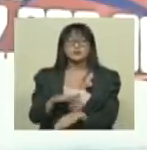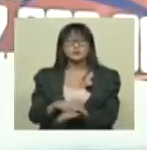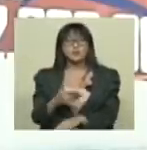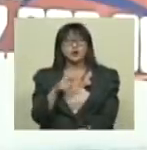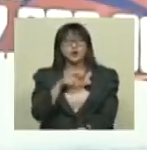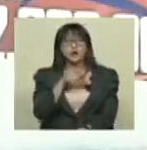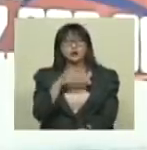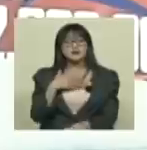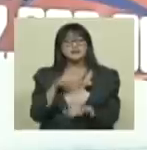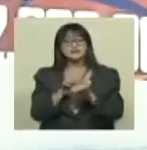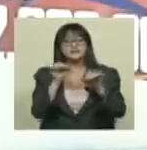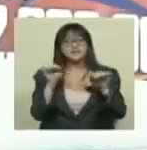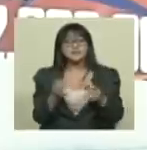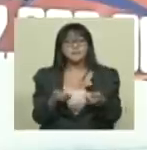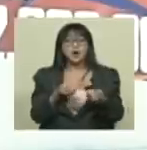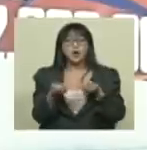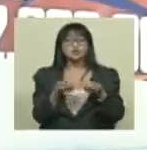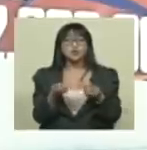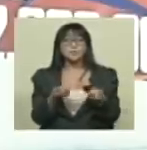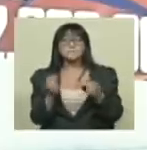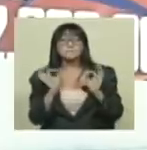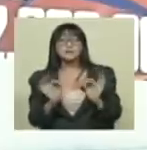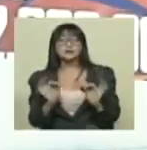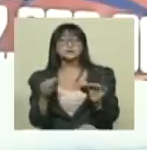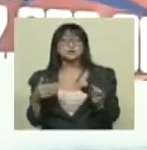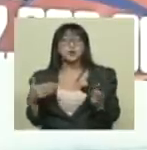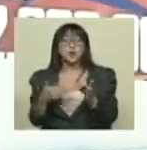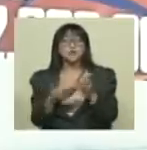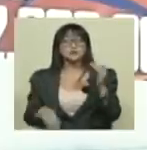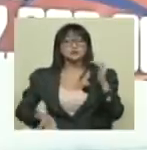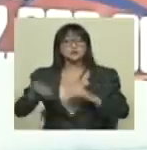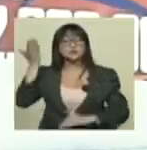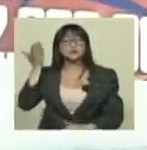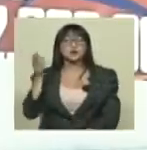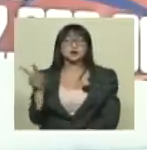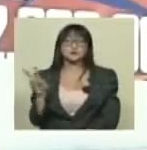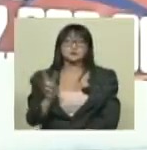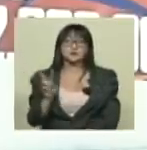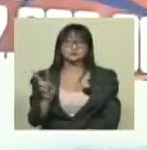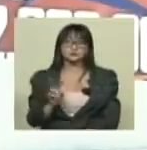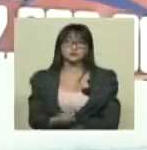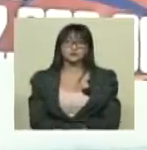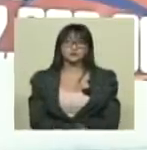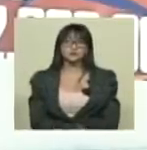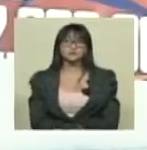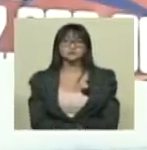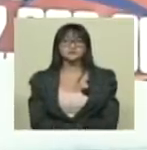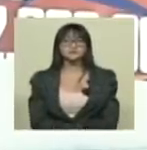implementar el sistema de control de precios contra la inflación inducida en Venezuela.